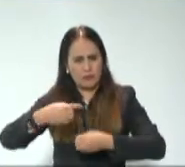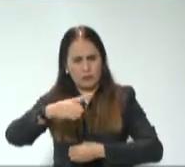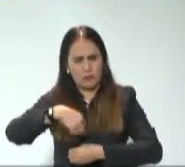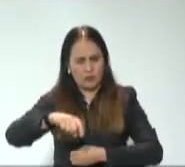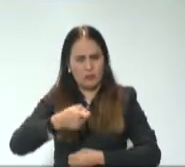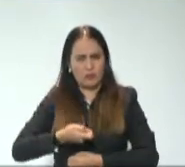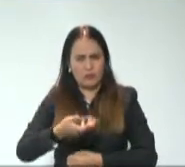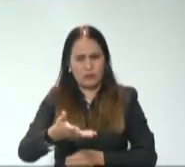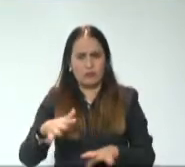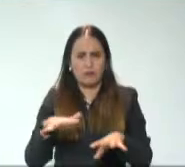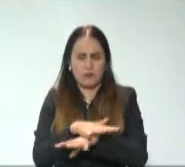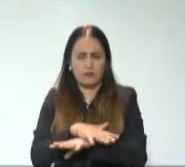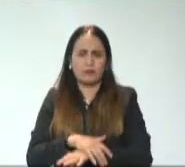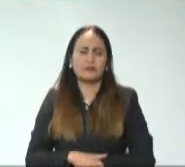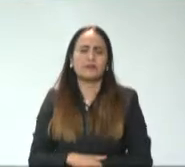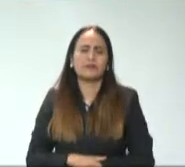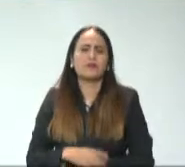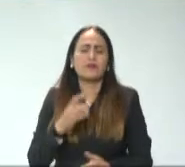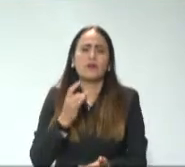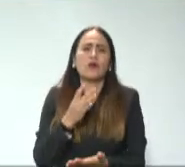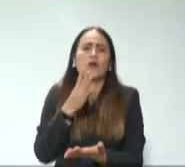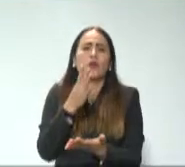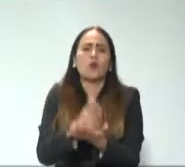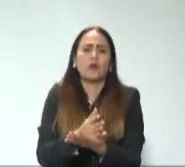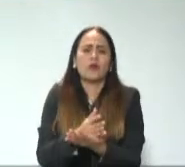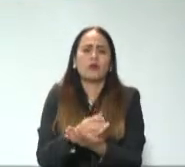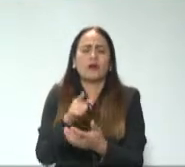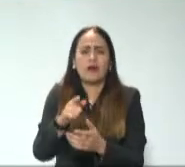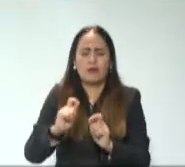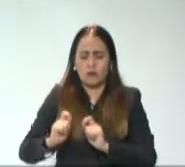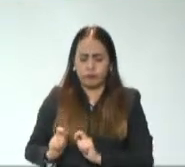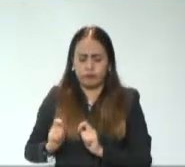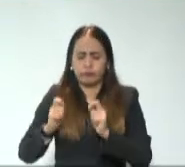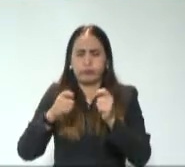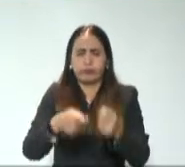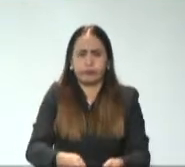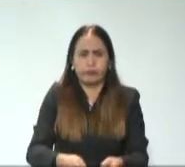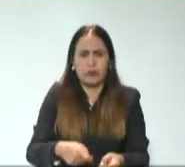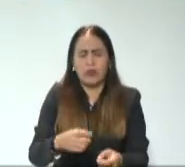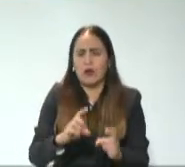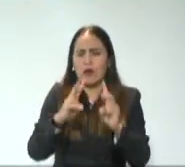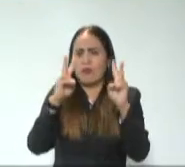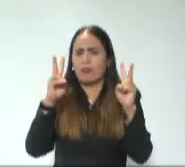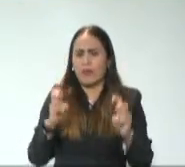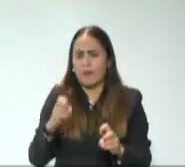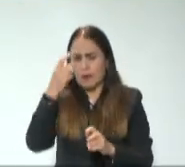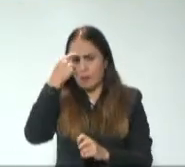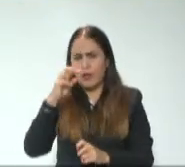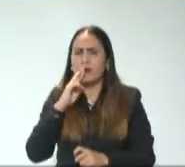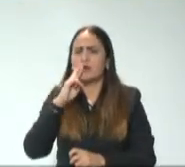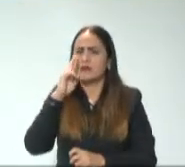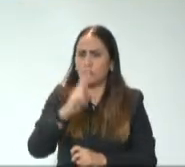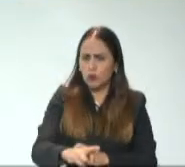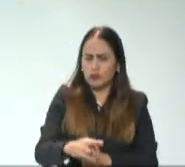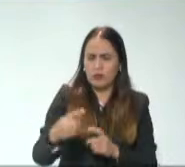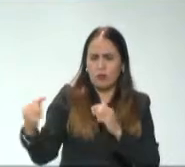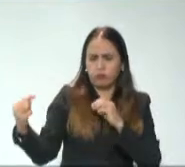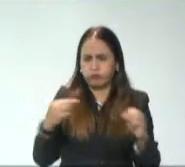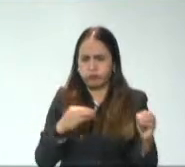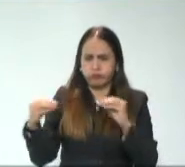estableció que únicamente se desplegaría atribuciones sustantivas vinculadas con la resolución de controversias